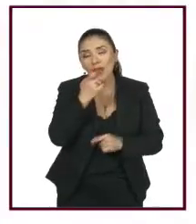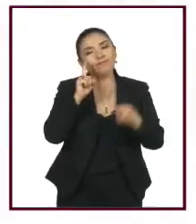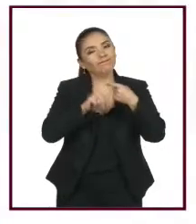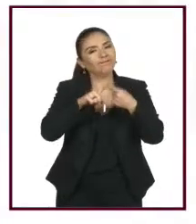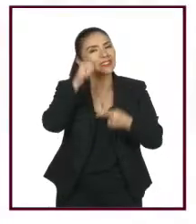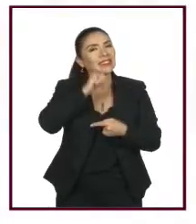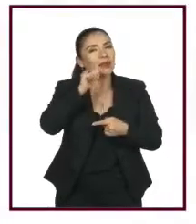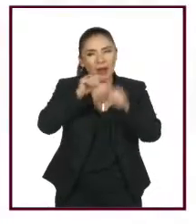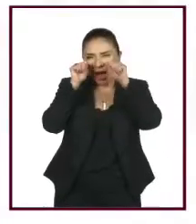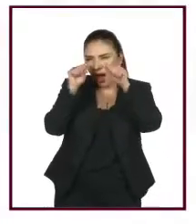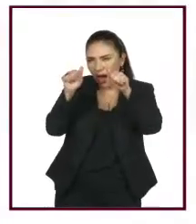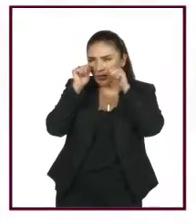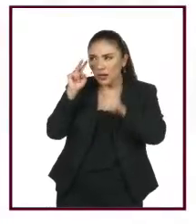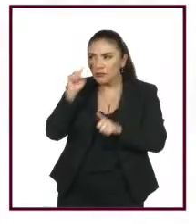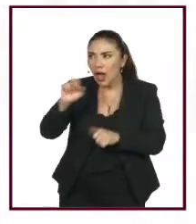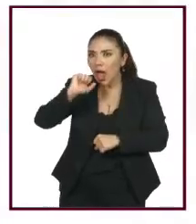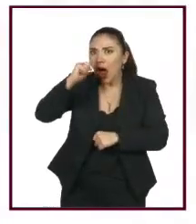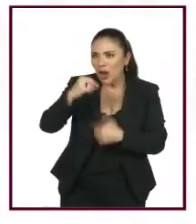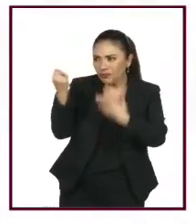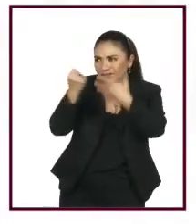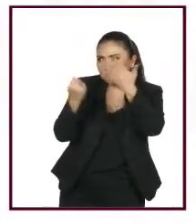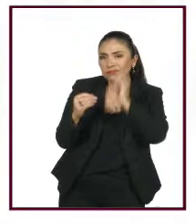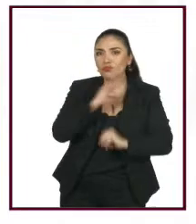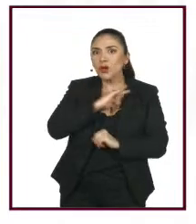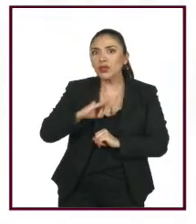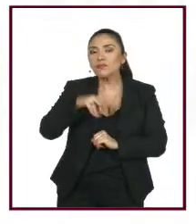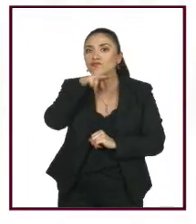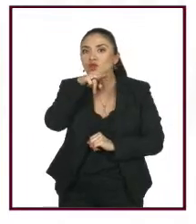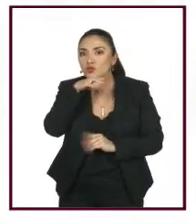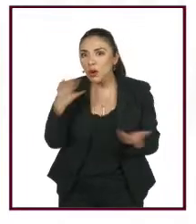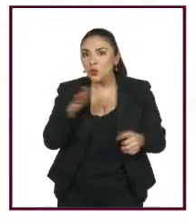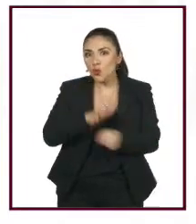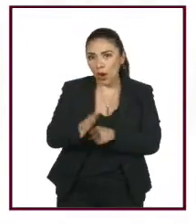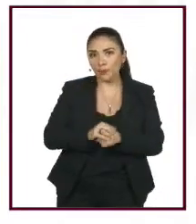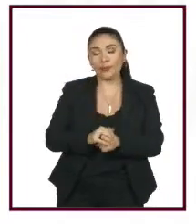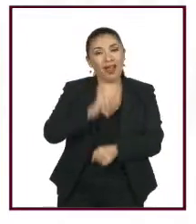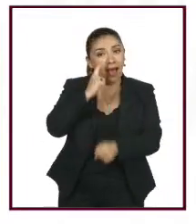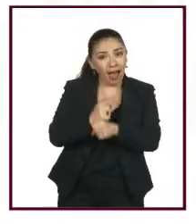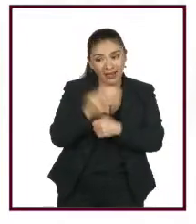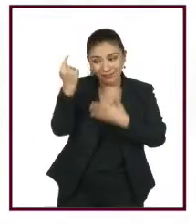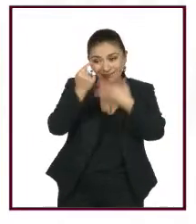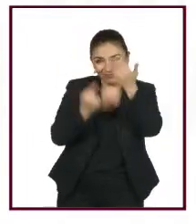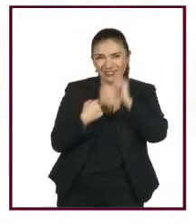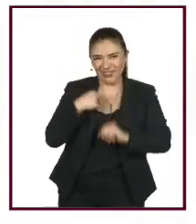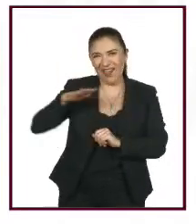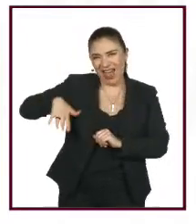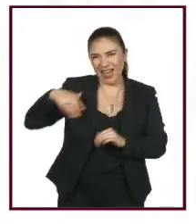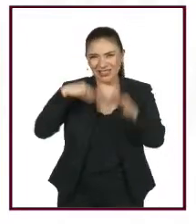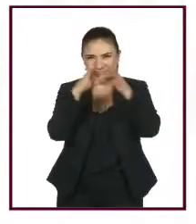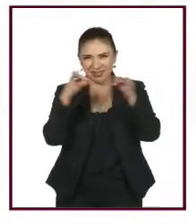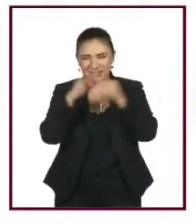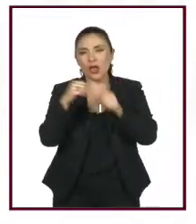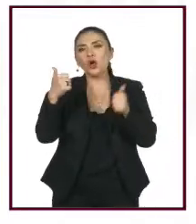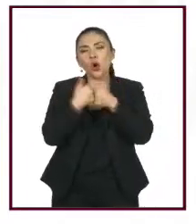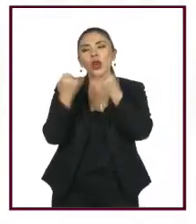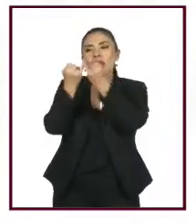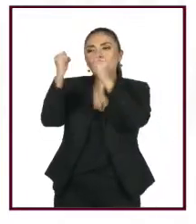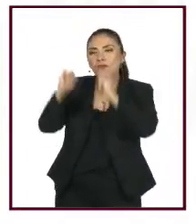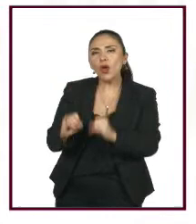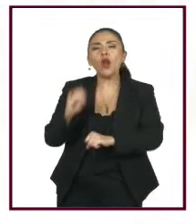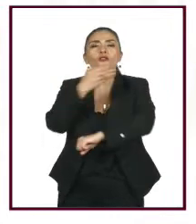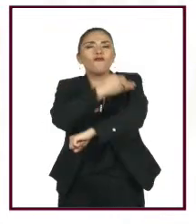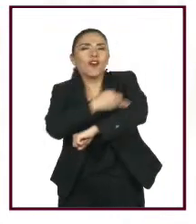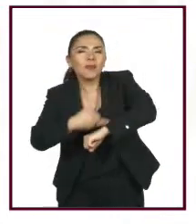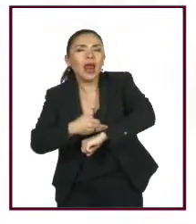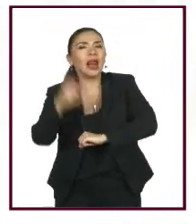prestar atención a las señales de alerta. Siempre identificar los factores de riesgo como lo hemos visto previamente, tanto individuales,